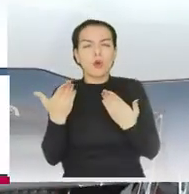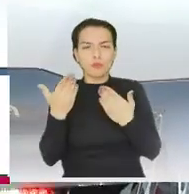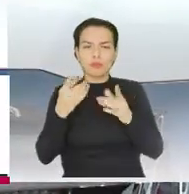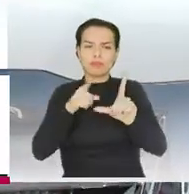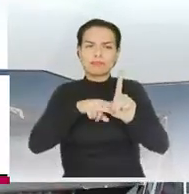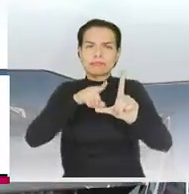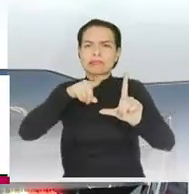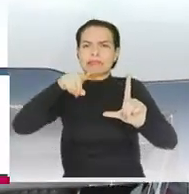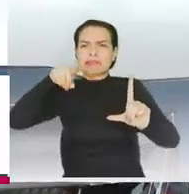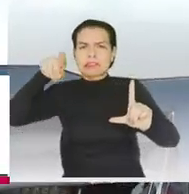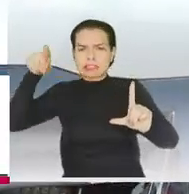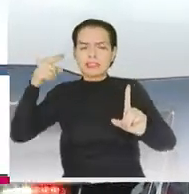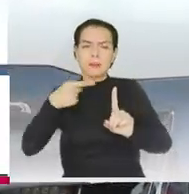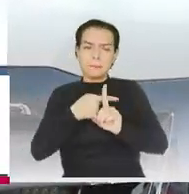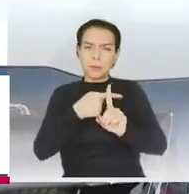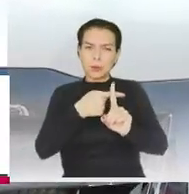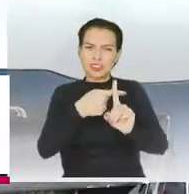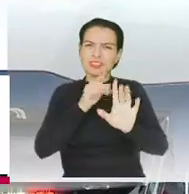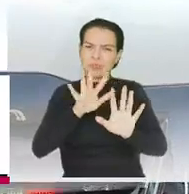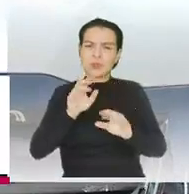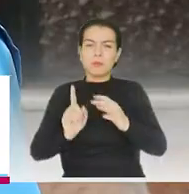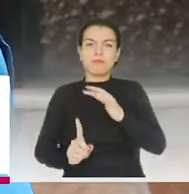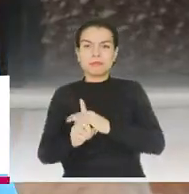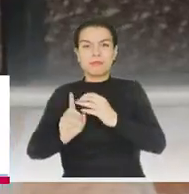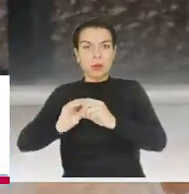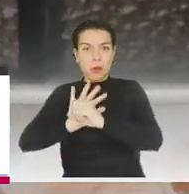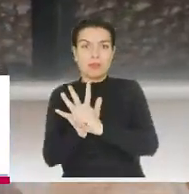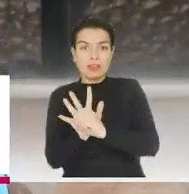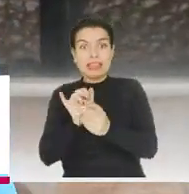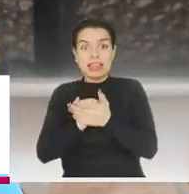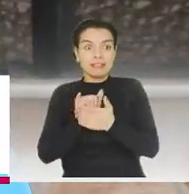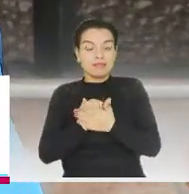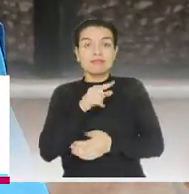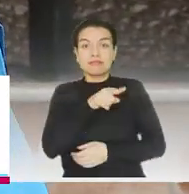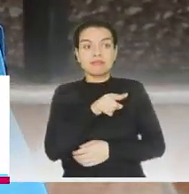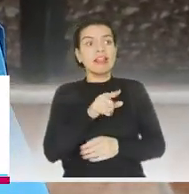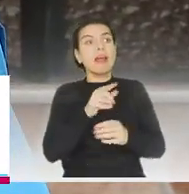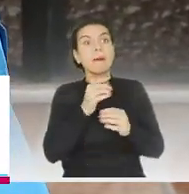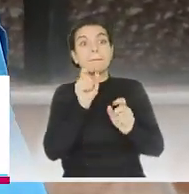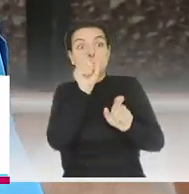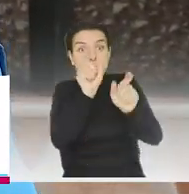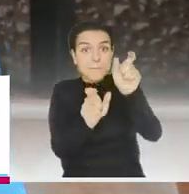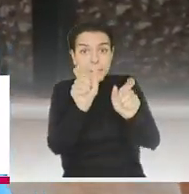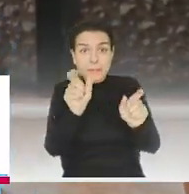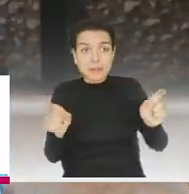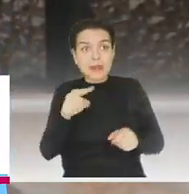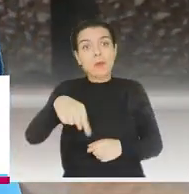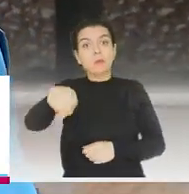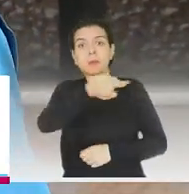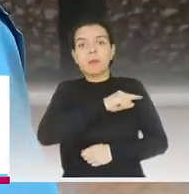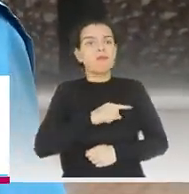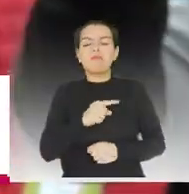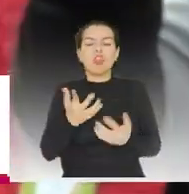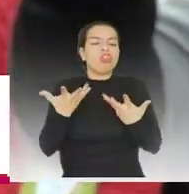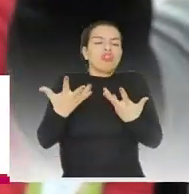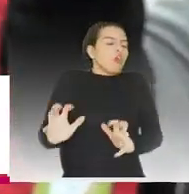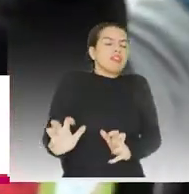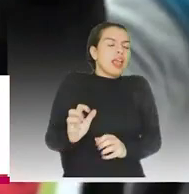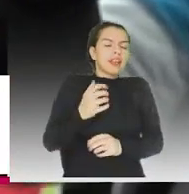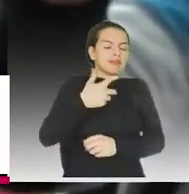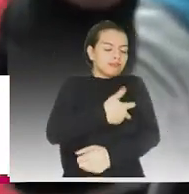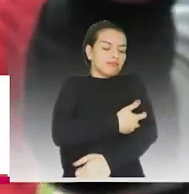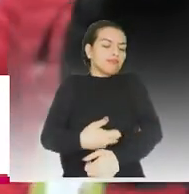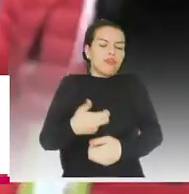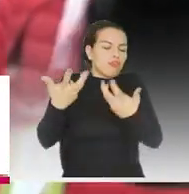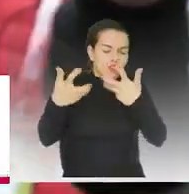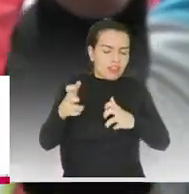seguimiento detallado en estas zonas de Bosa es que algunas personas se niegan a practicarse la prueba. Yo invito a la ciudadanía,